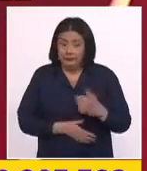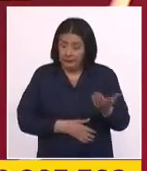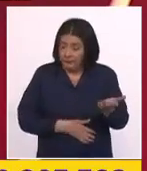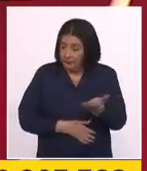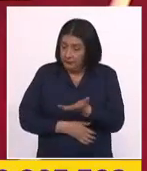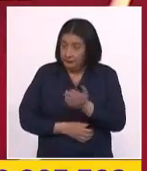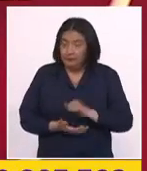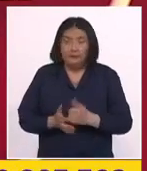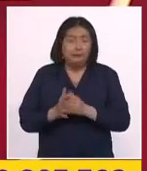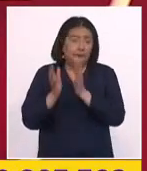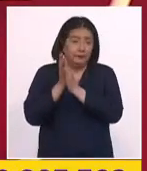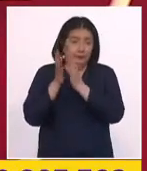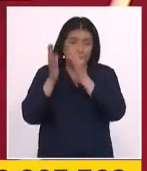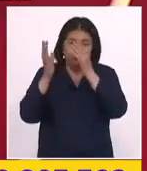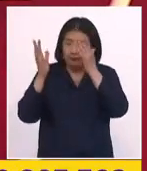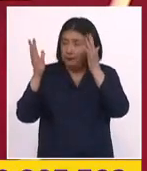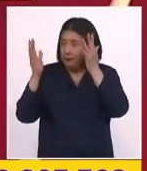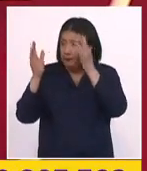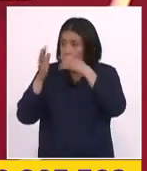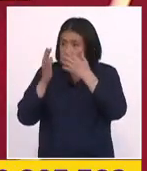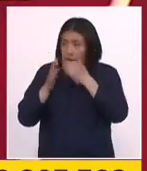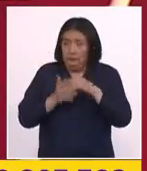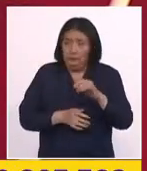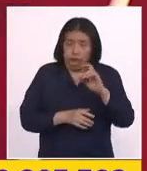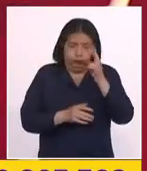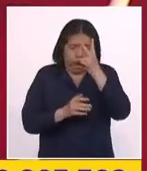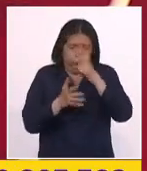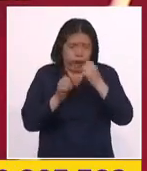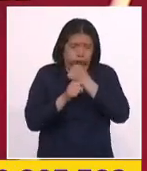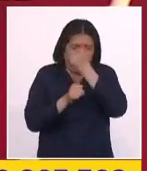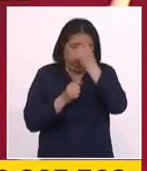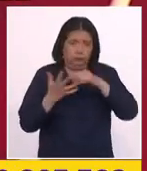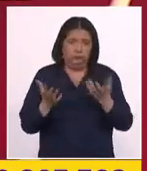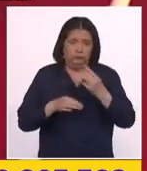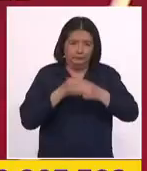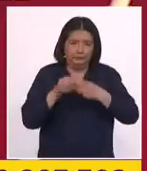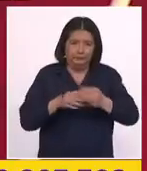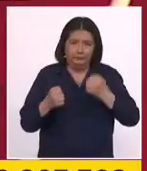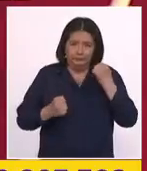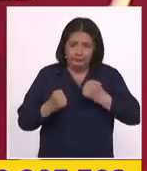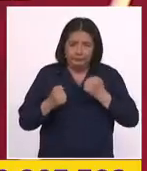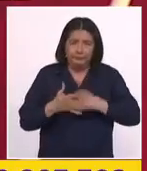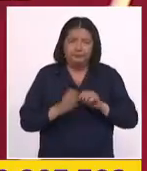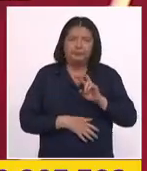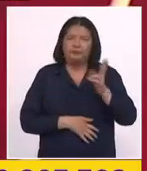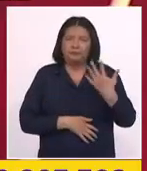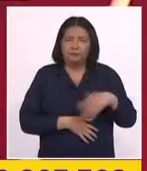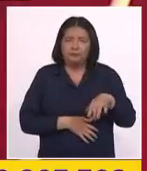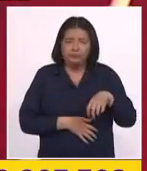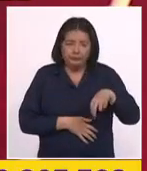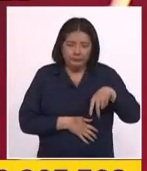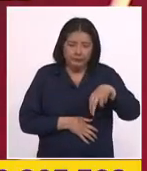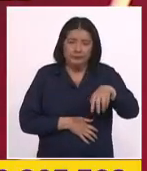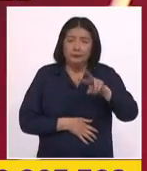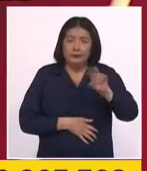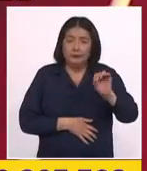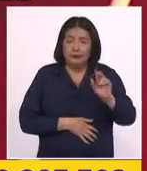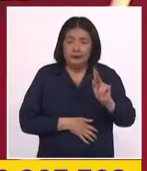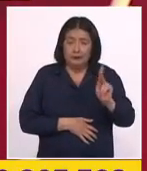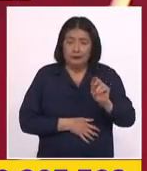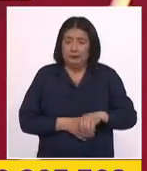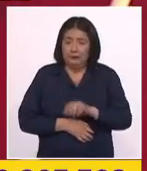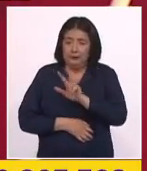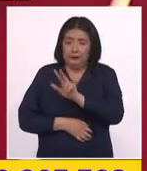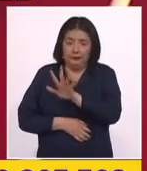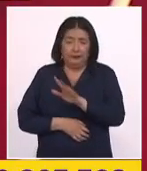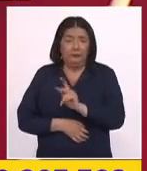recibirla con palmas desde el estudio a la bicampeona mundial de atletismo en marcha 20 kilómetros y 35 kilómetros. Está